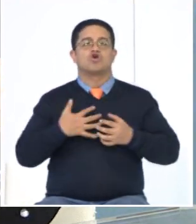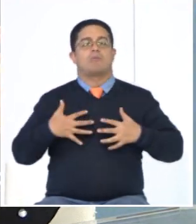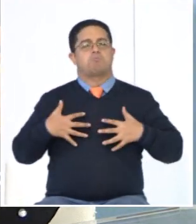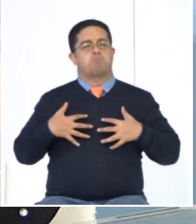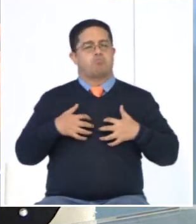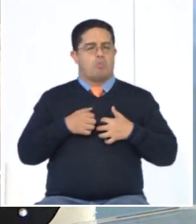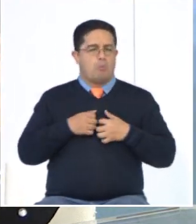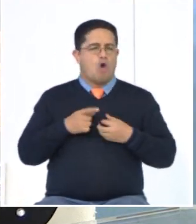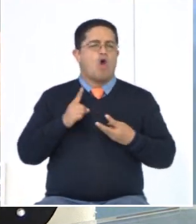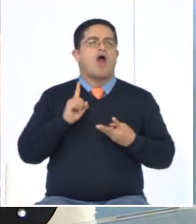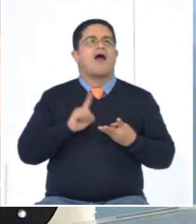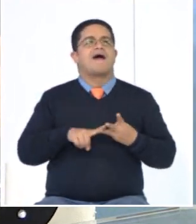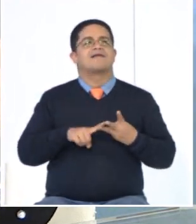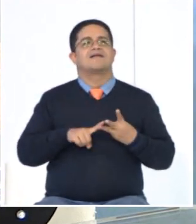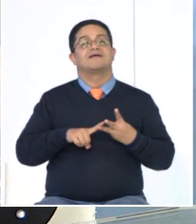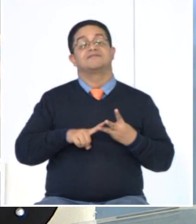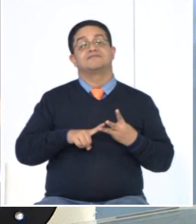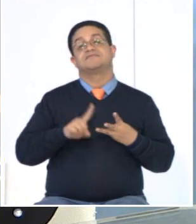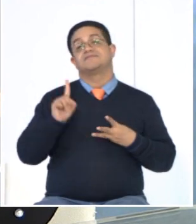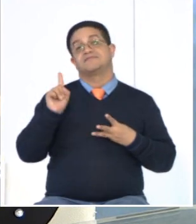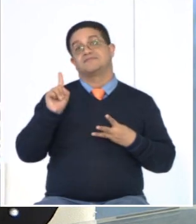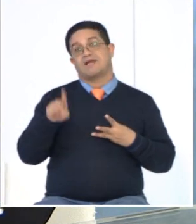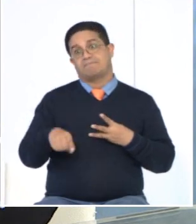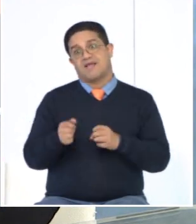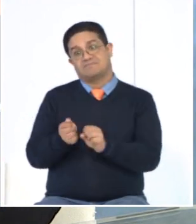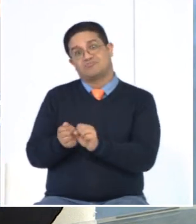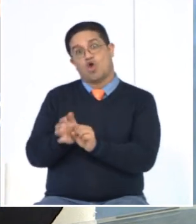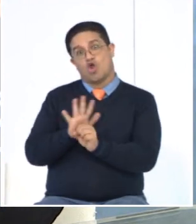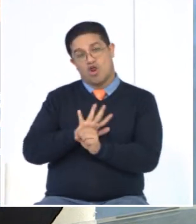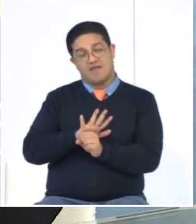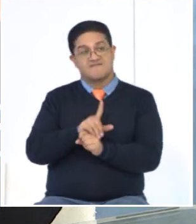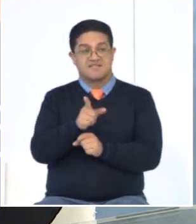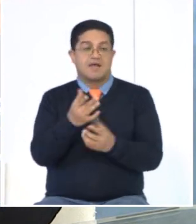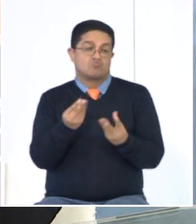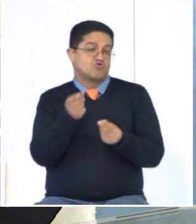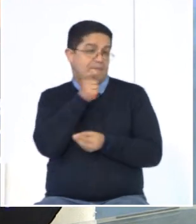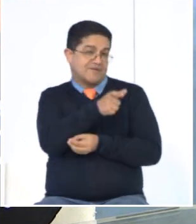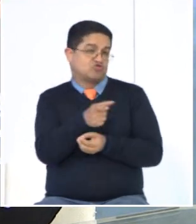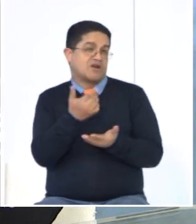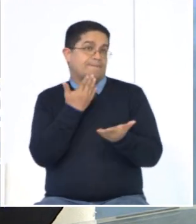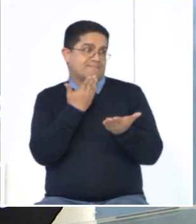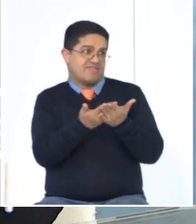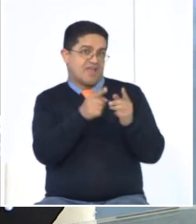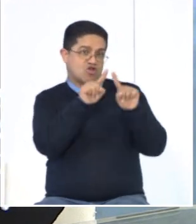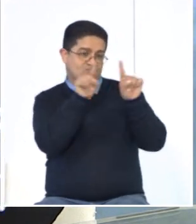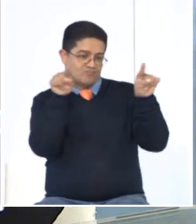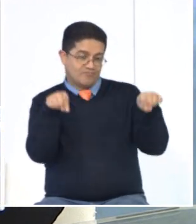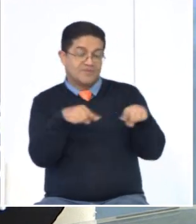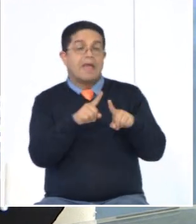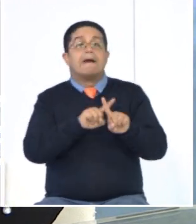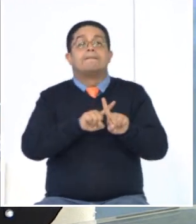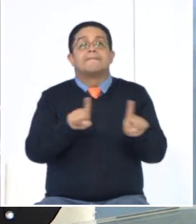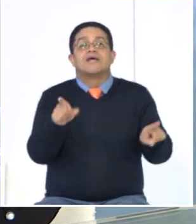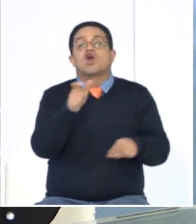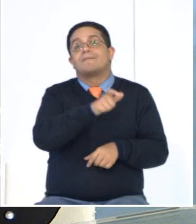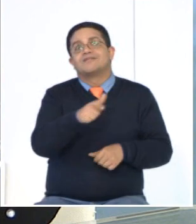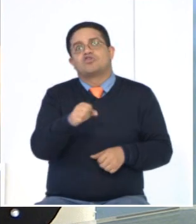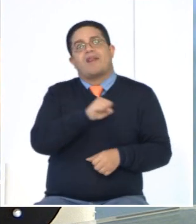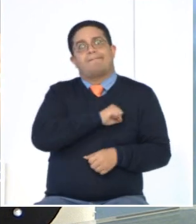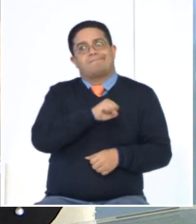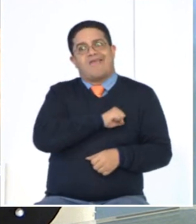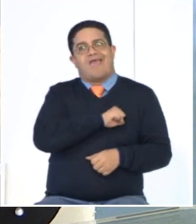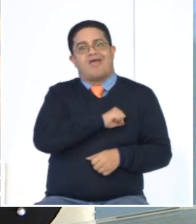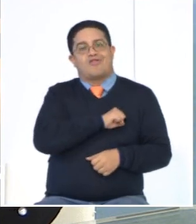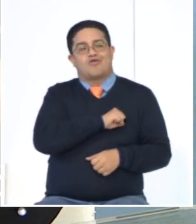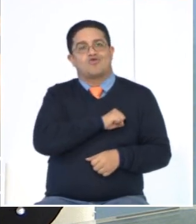utilizó muchísimo, incluso en época de pandemia, y que se sigue pidiendo y se sigue utilizando. Sí. Todavía hay personas que le tienen temor a hacerse un estudio,